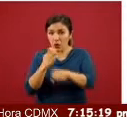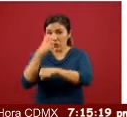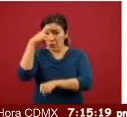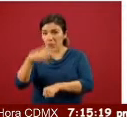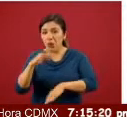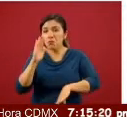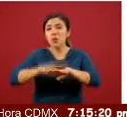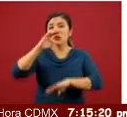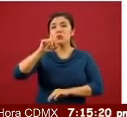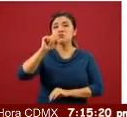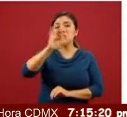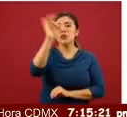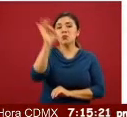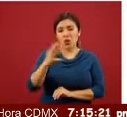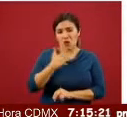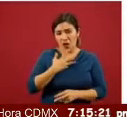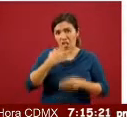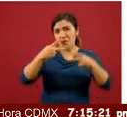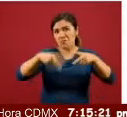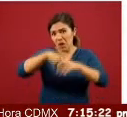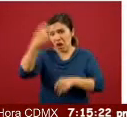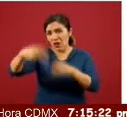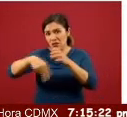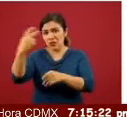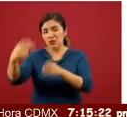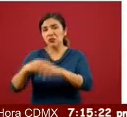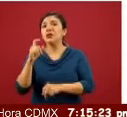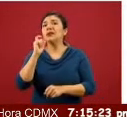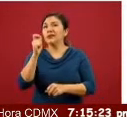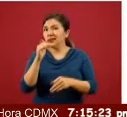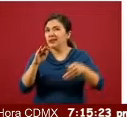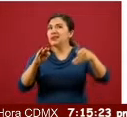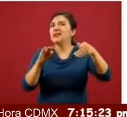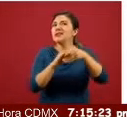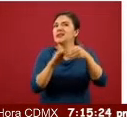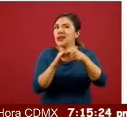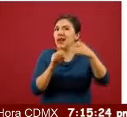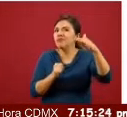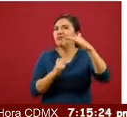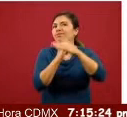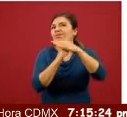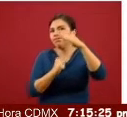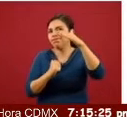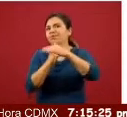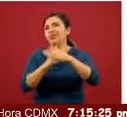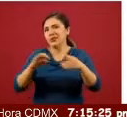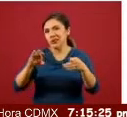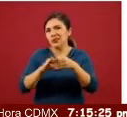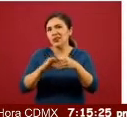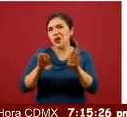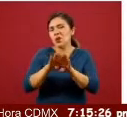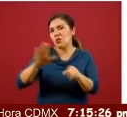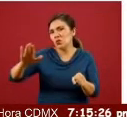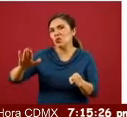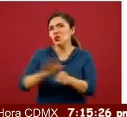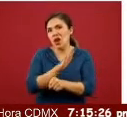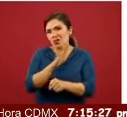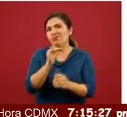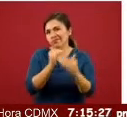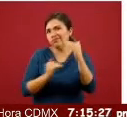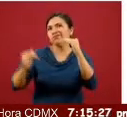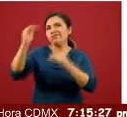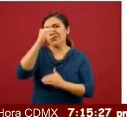del 20%, si bien es cierto están cerca o muy por encima de